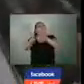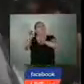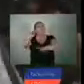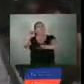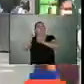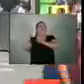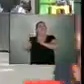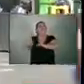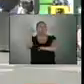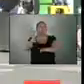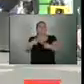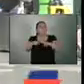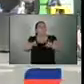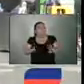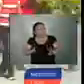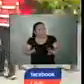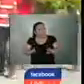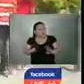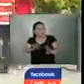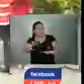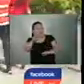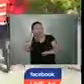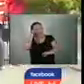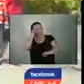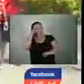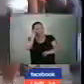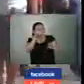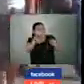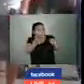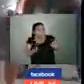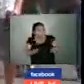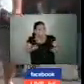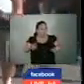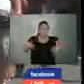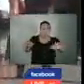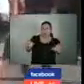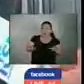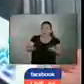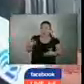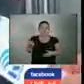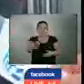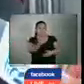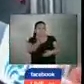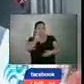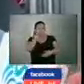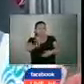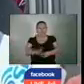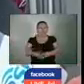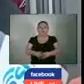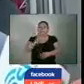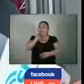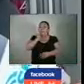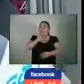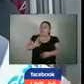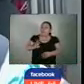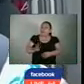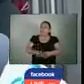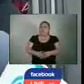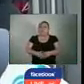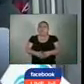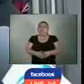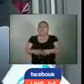siguiente. Pero, ¿será que este factor es perceptible para algunas personas? A pesar de que el precio está, o sea,